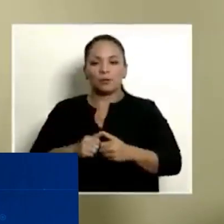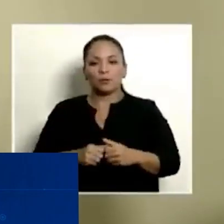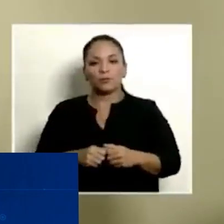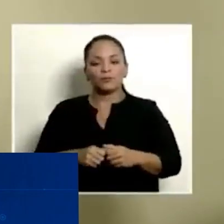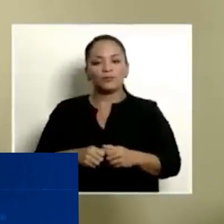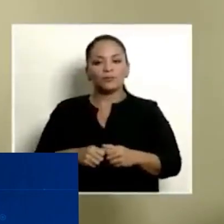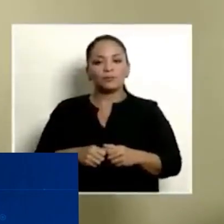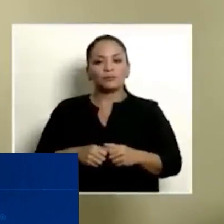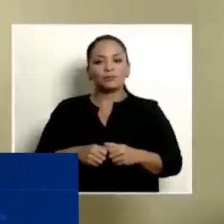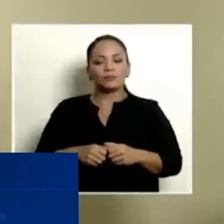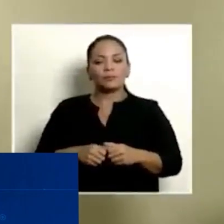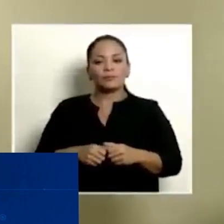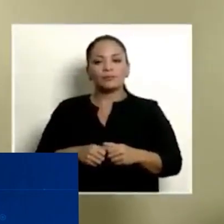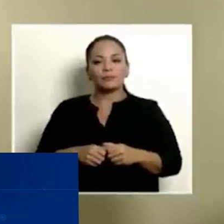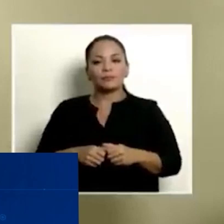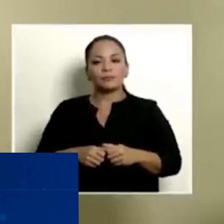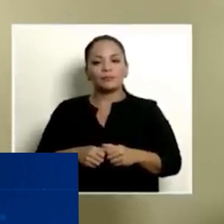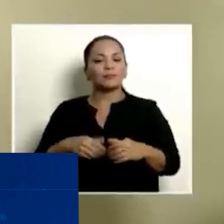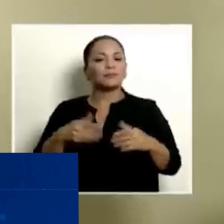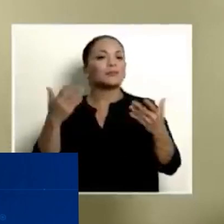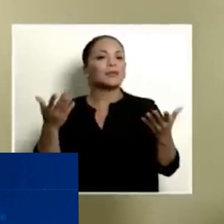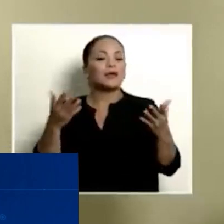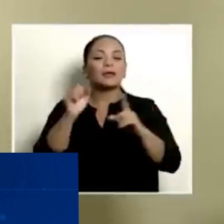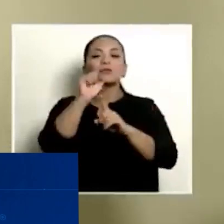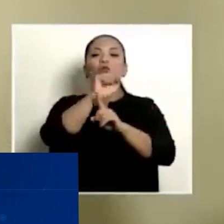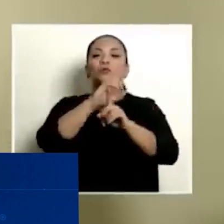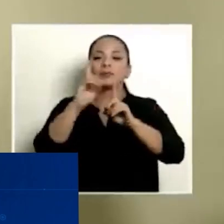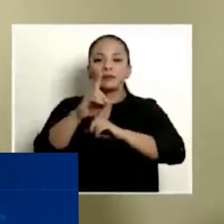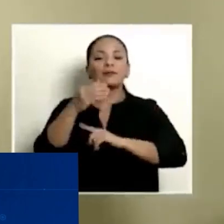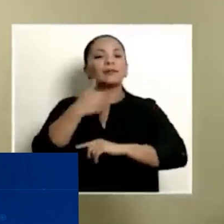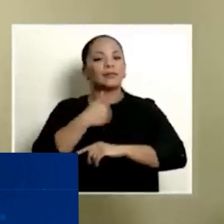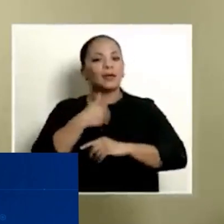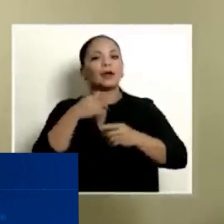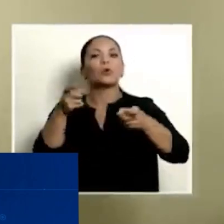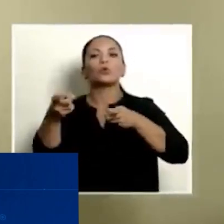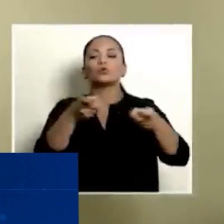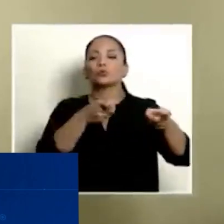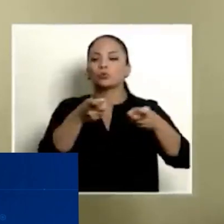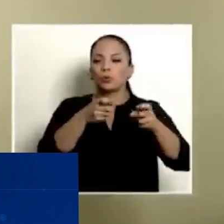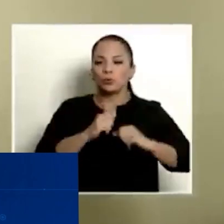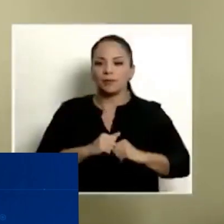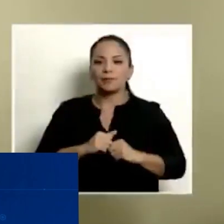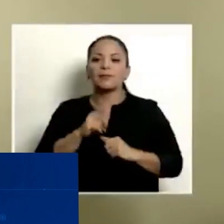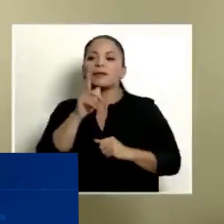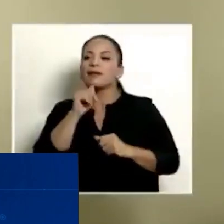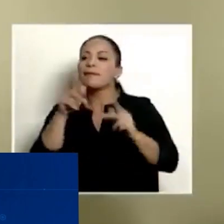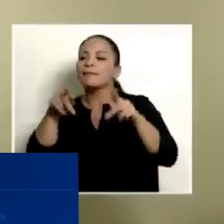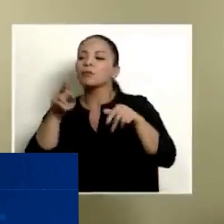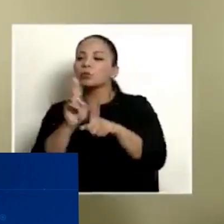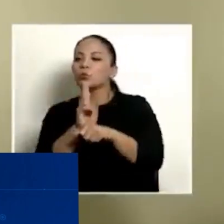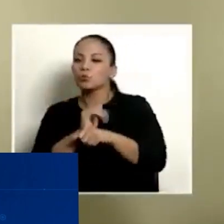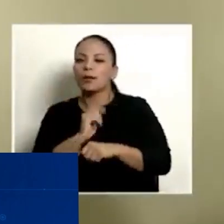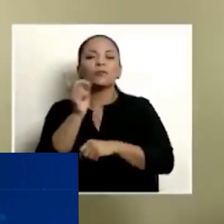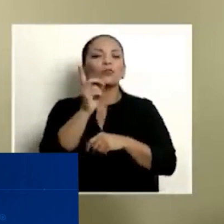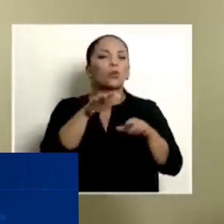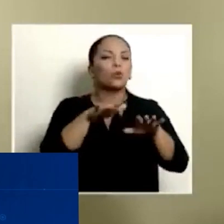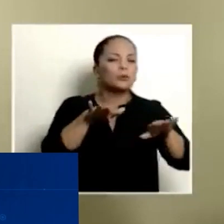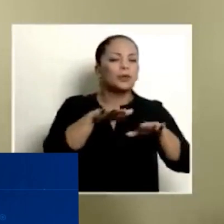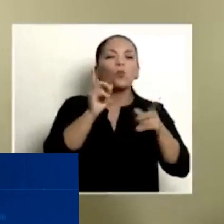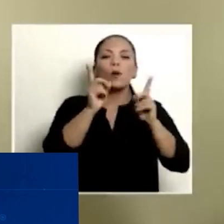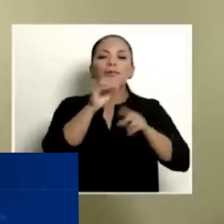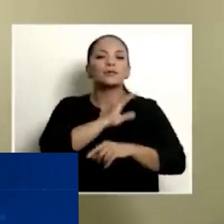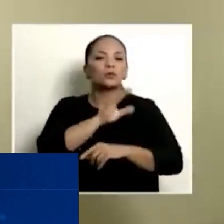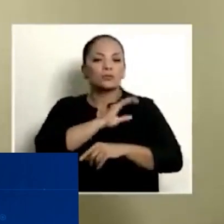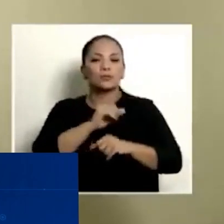y que el Estado, es decir, la sociedad, tenga control de quién, cómo, dónde, bajo qué